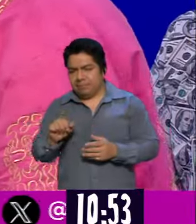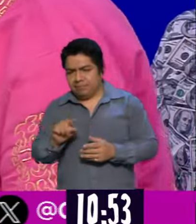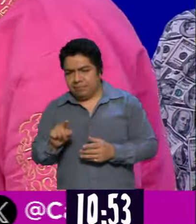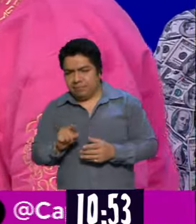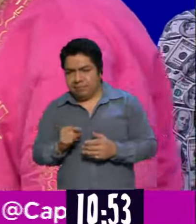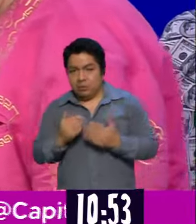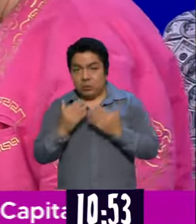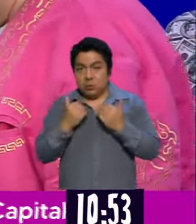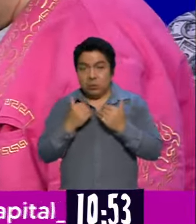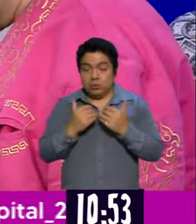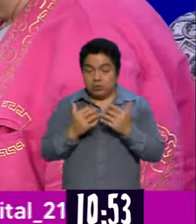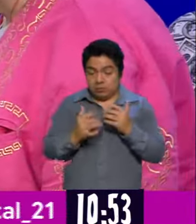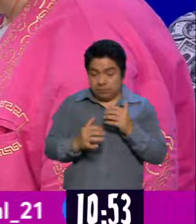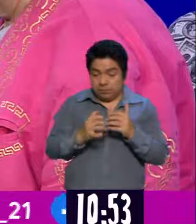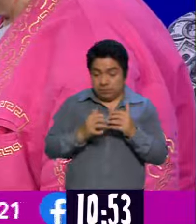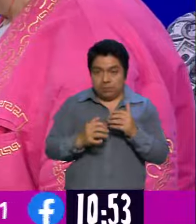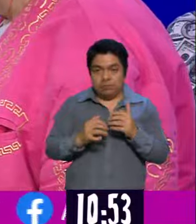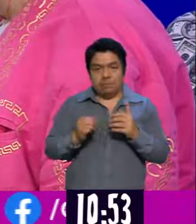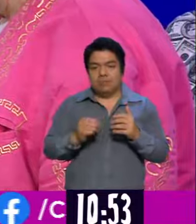teclas, no, puro botón.